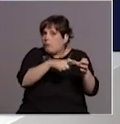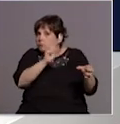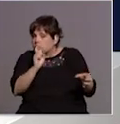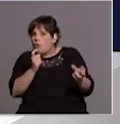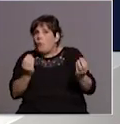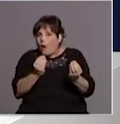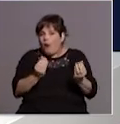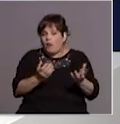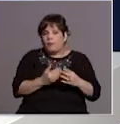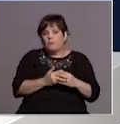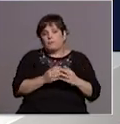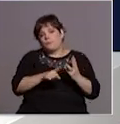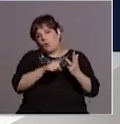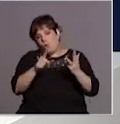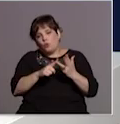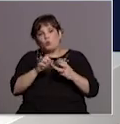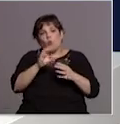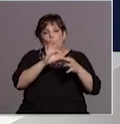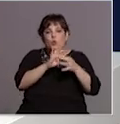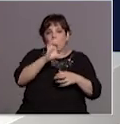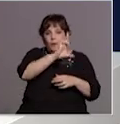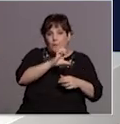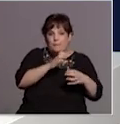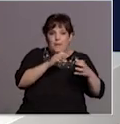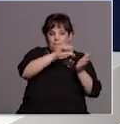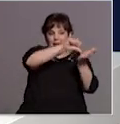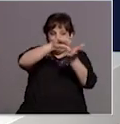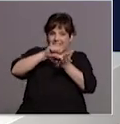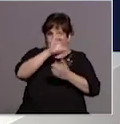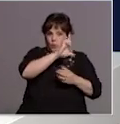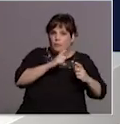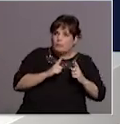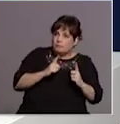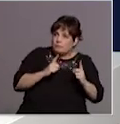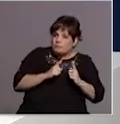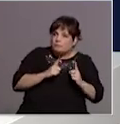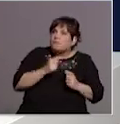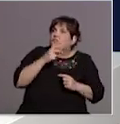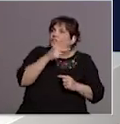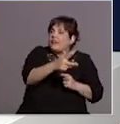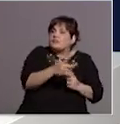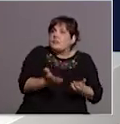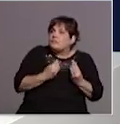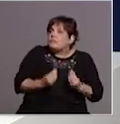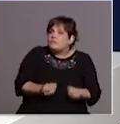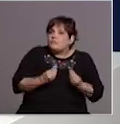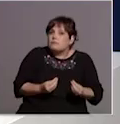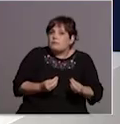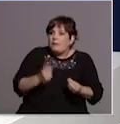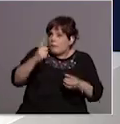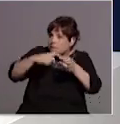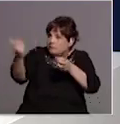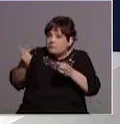reino unido y por otro lado está la unión europea expectante porque si llegan las fechas de que se tiene que resolver la